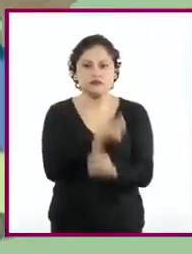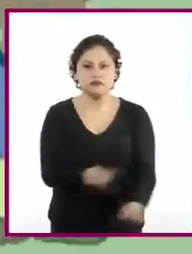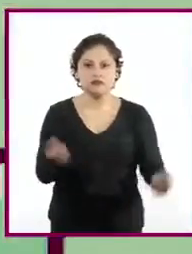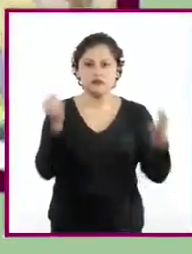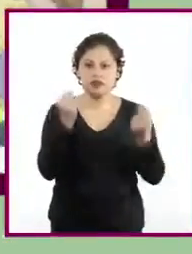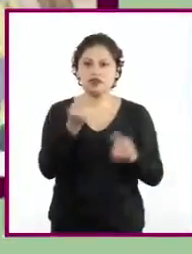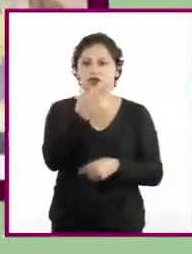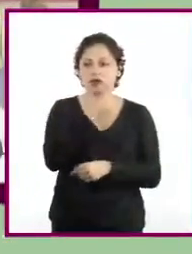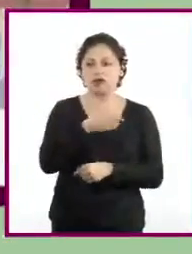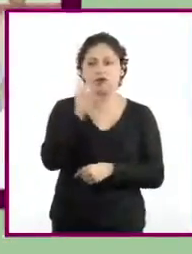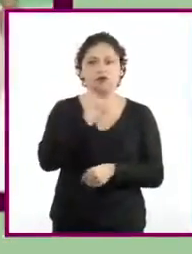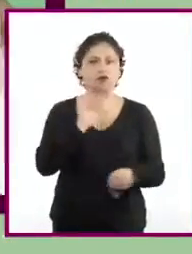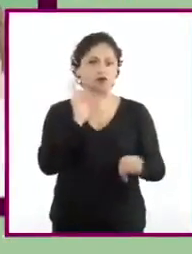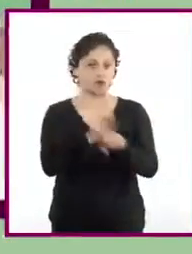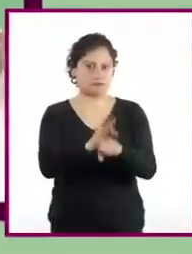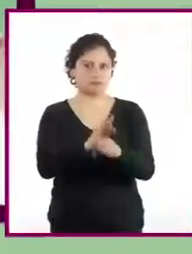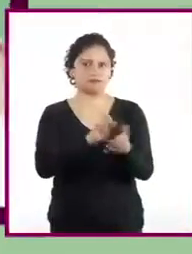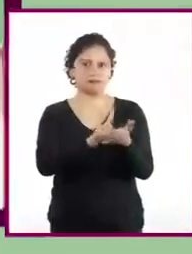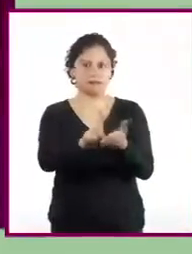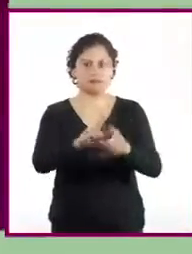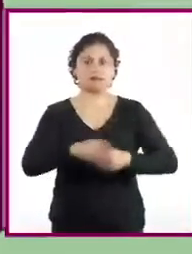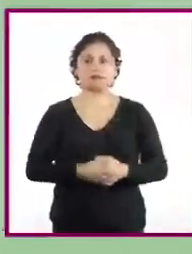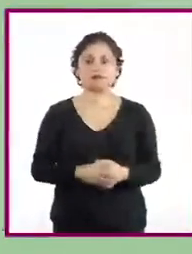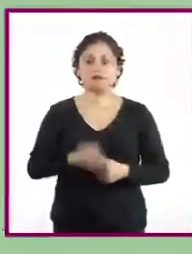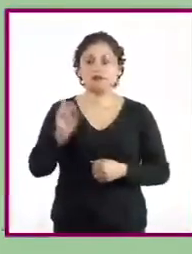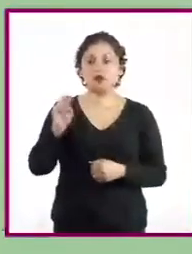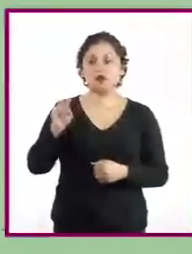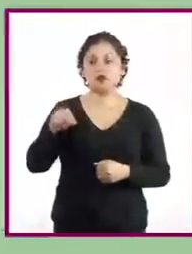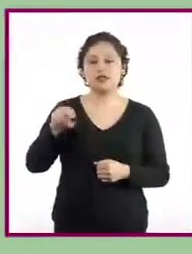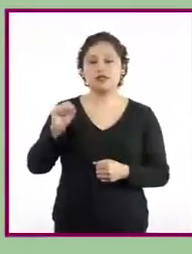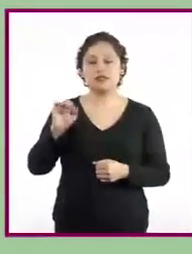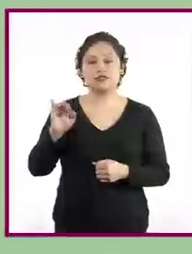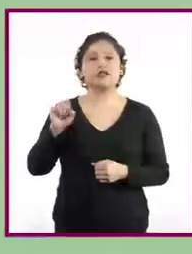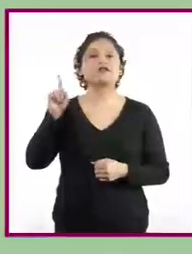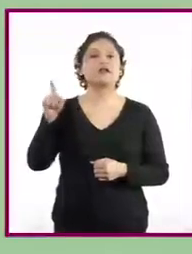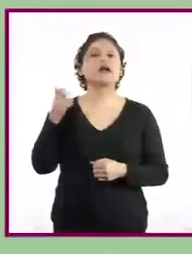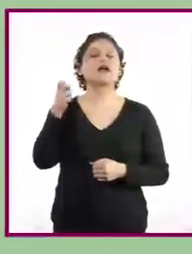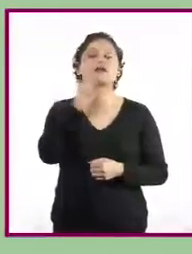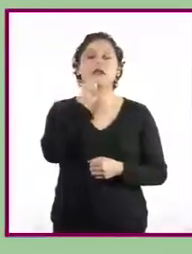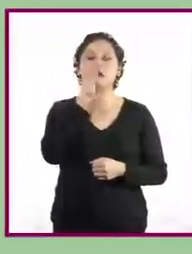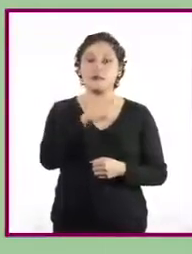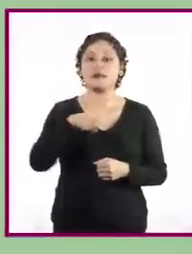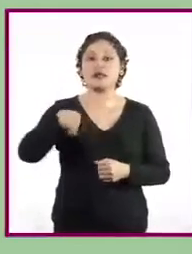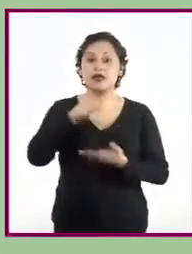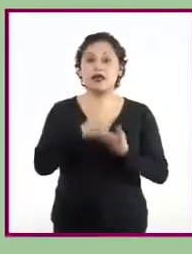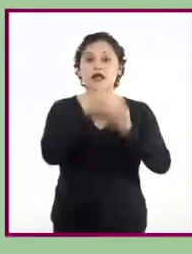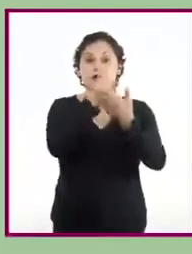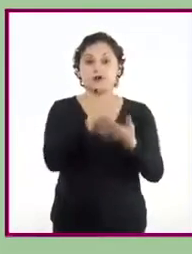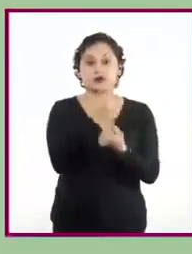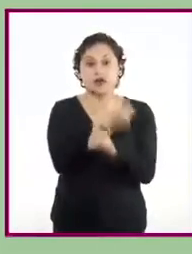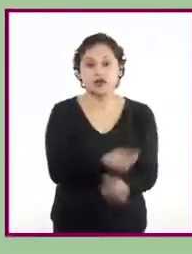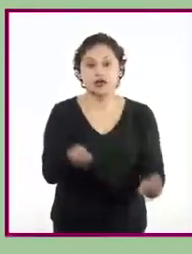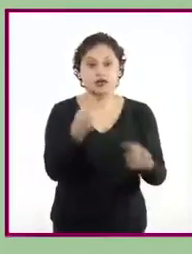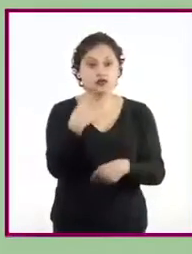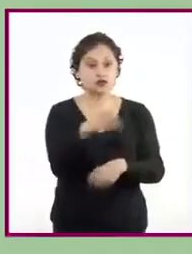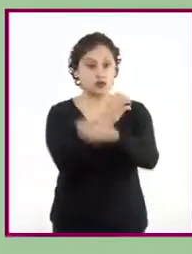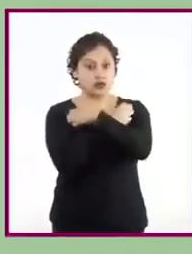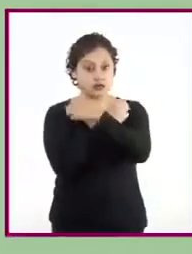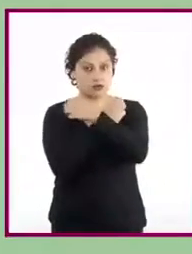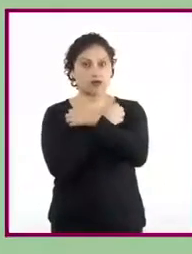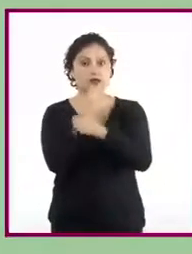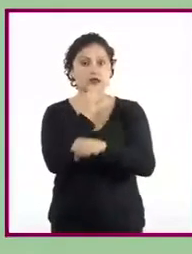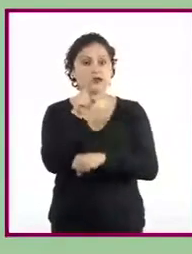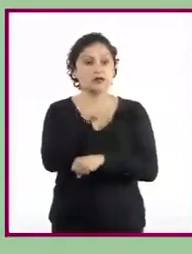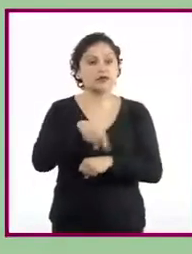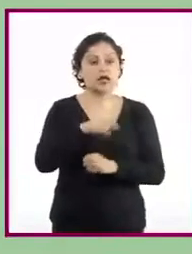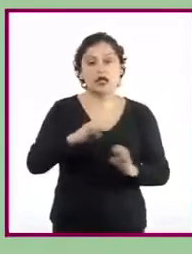niños. UNICEF también realiza misiones de protección a la infancia, promueve la educación de los menores, interviene en